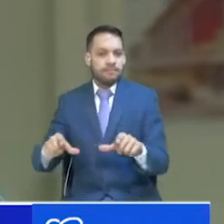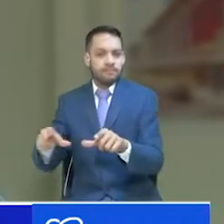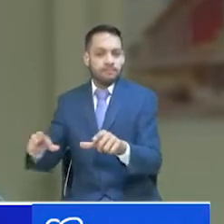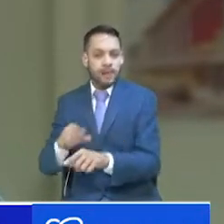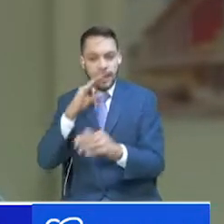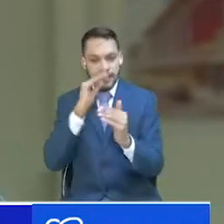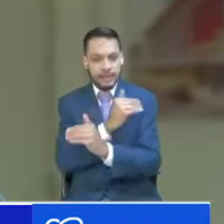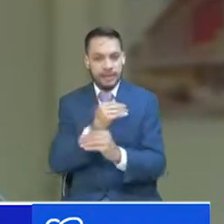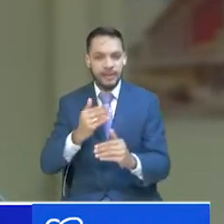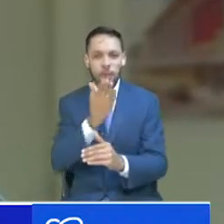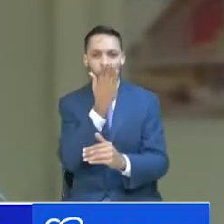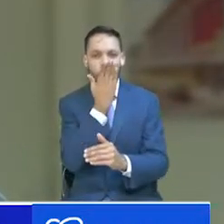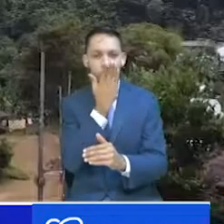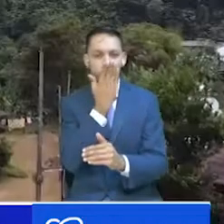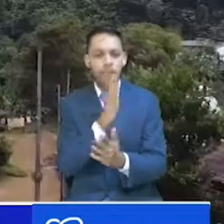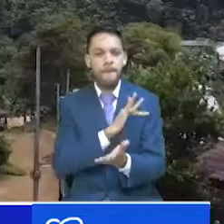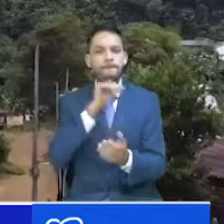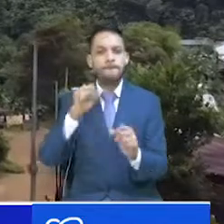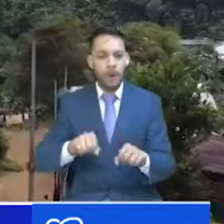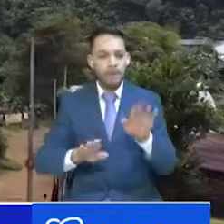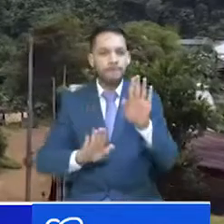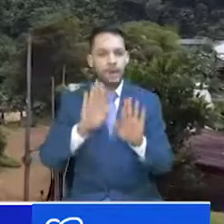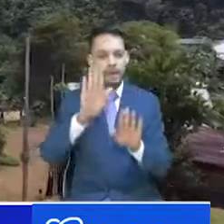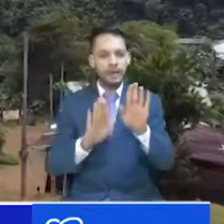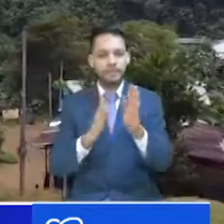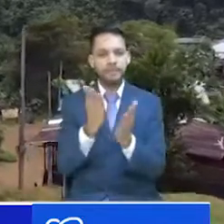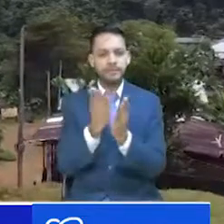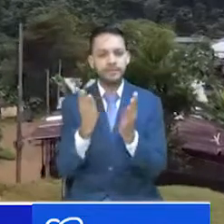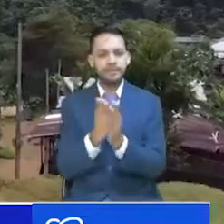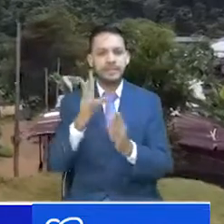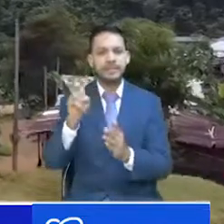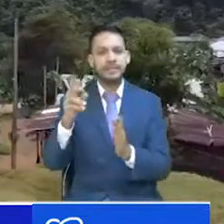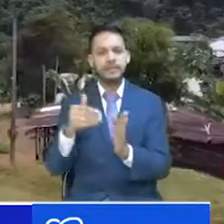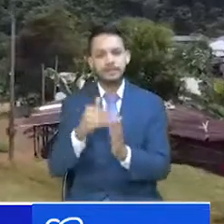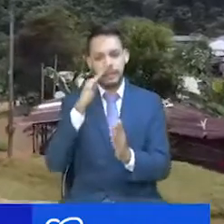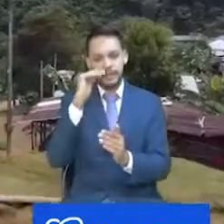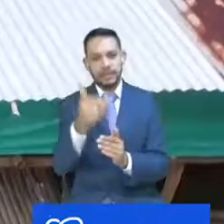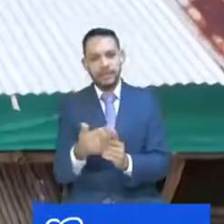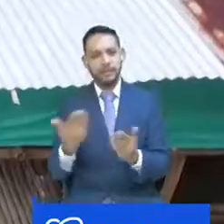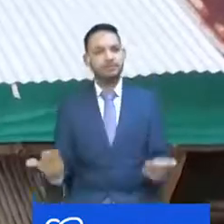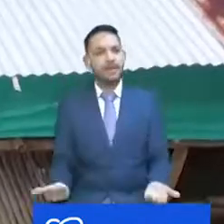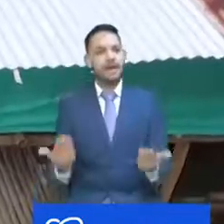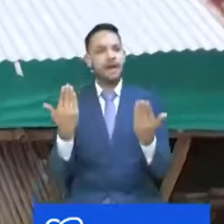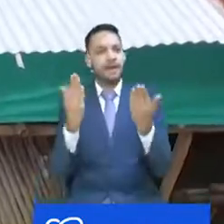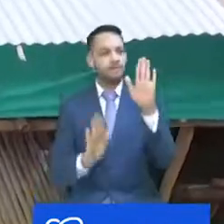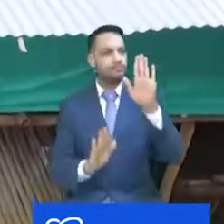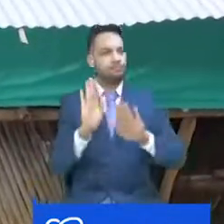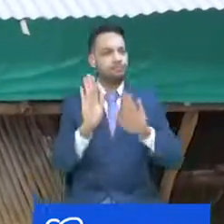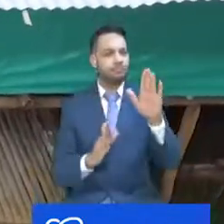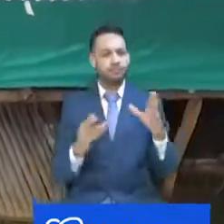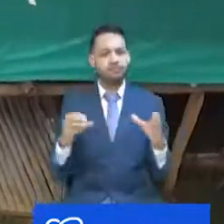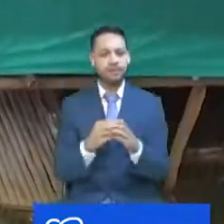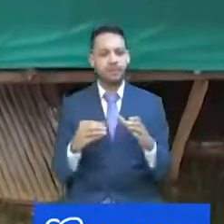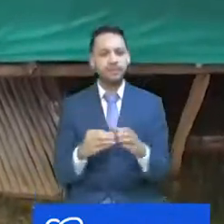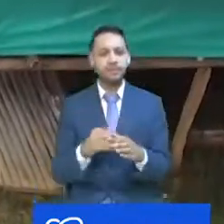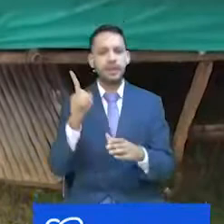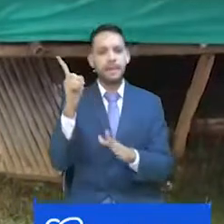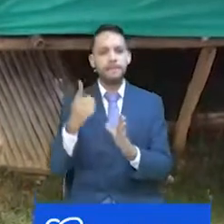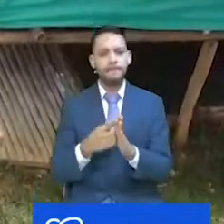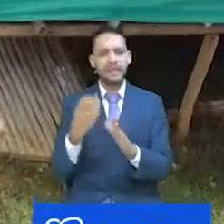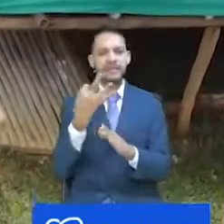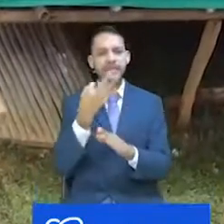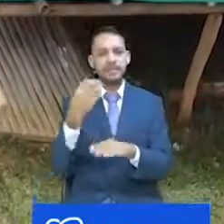niños en este en este resguardo indígena son más de 7.000 niños indígenas los que se benefician con este proyecto tiene una inversión superior a los 1.300